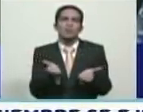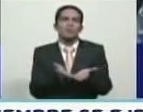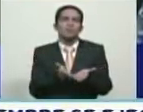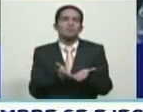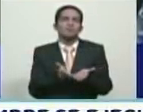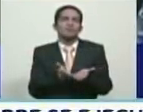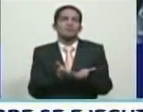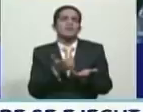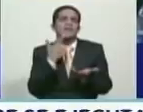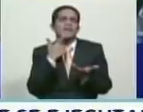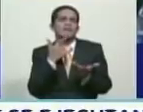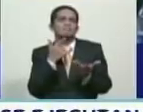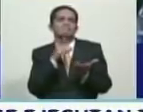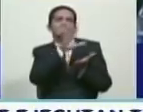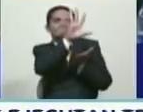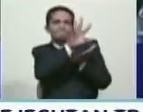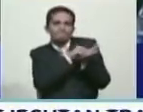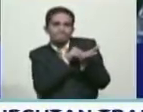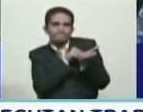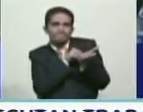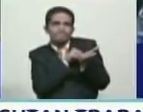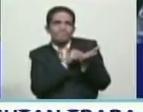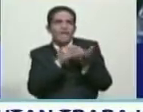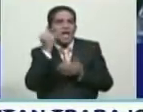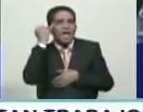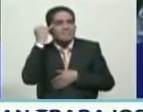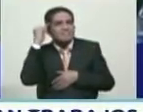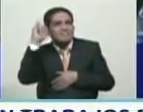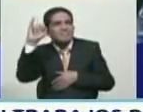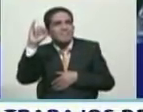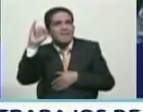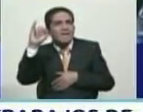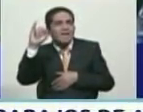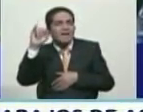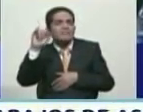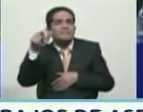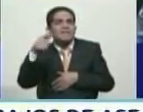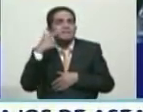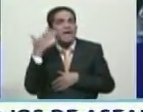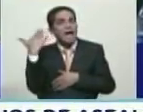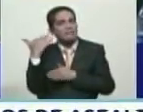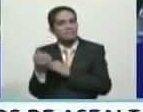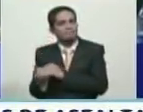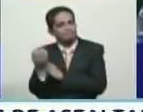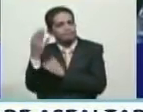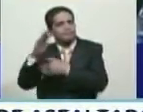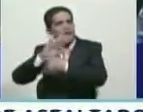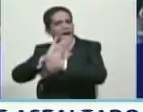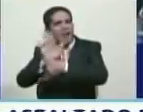que siguen los principios en los cuales se fundó el ALBA.